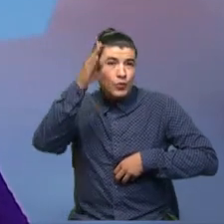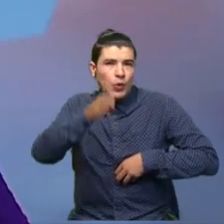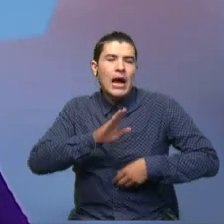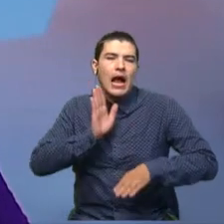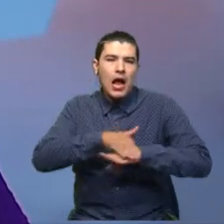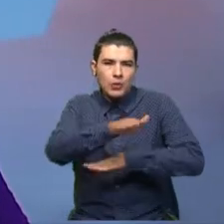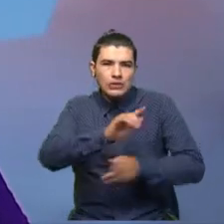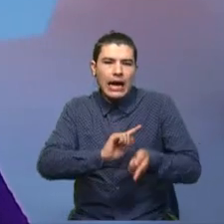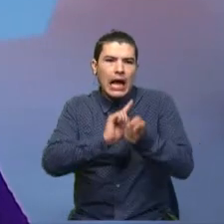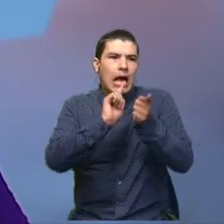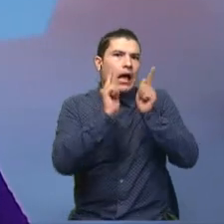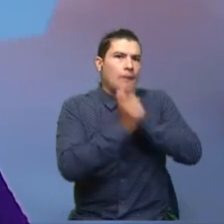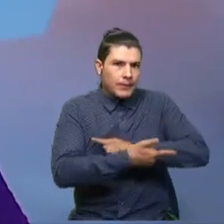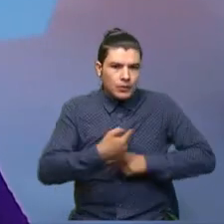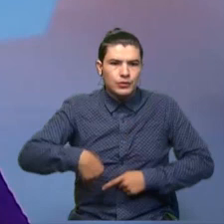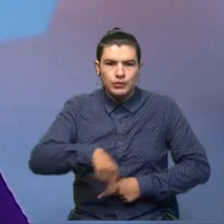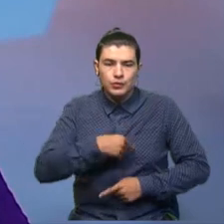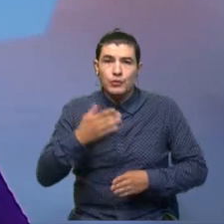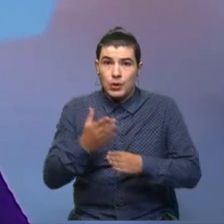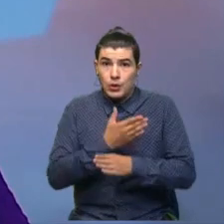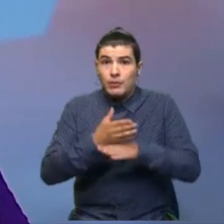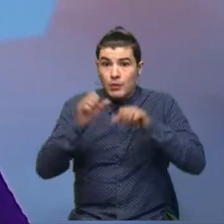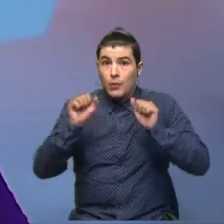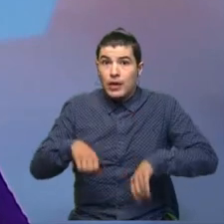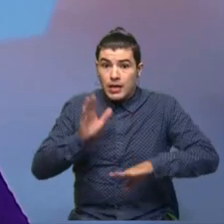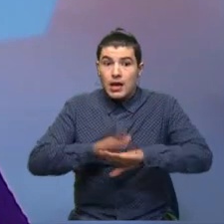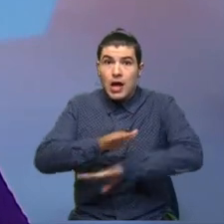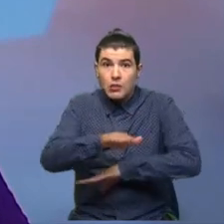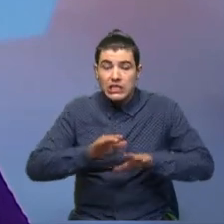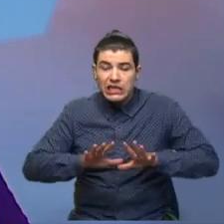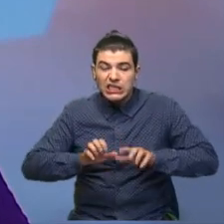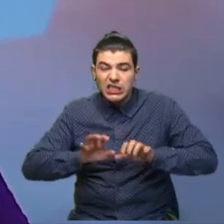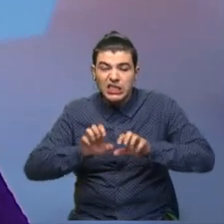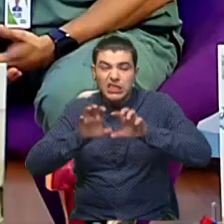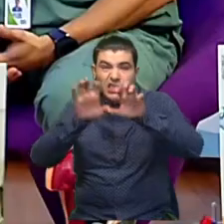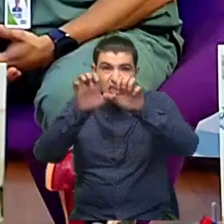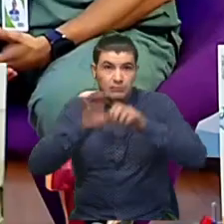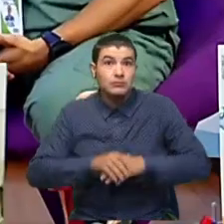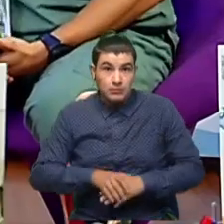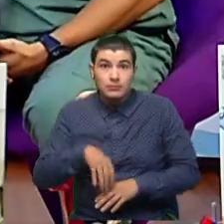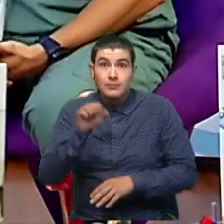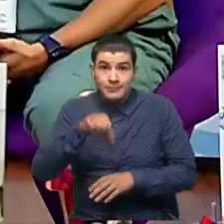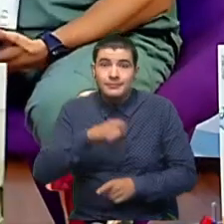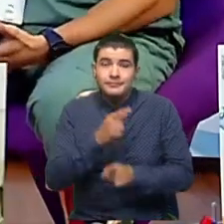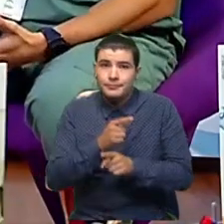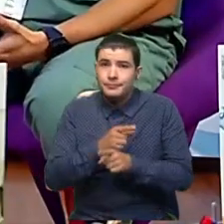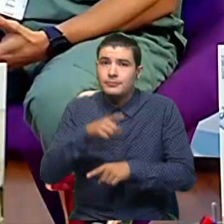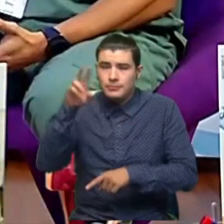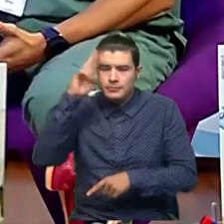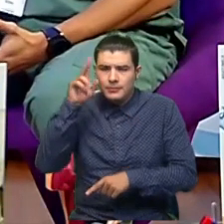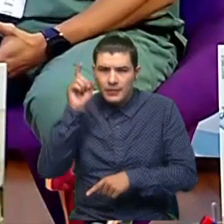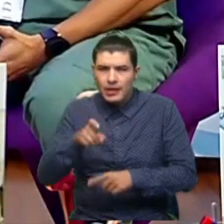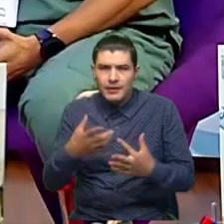producir cambios epiteliales que pueden llevar hasta el cáncer o linfomas de tipo Malte. Ok, doctor. Otra